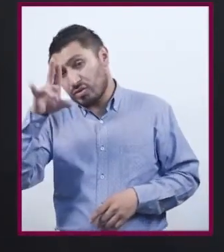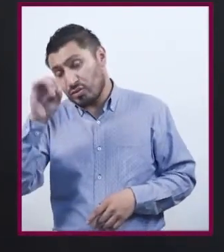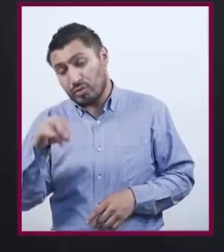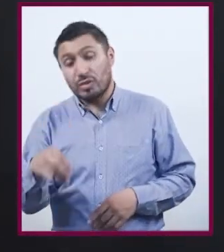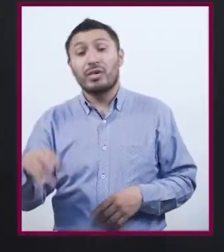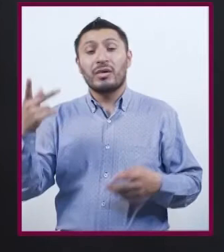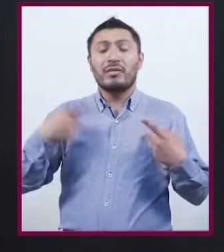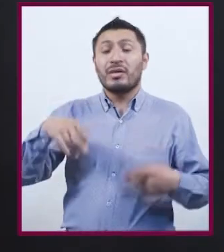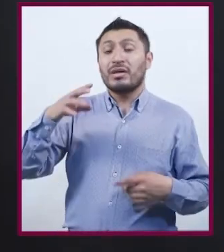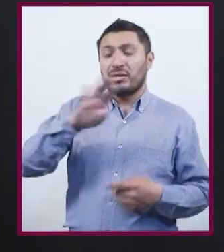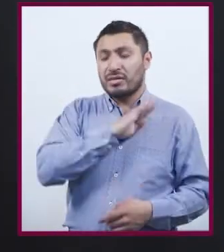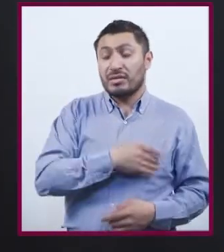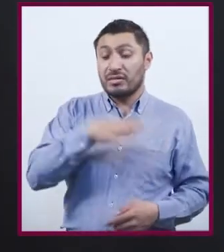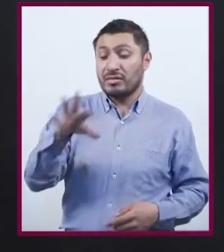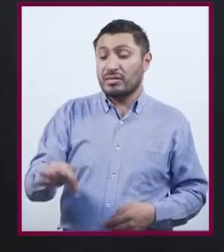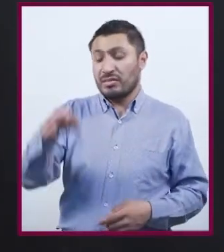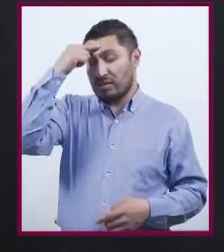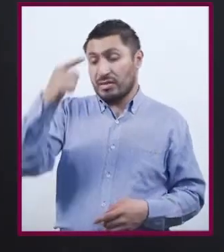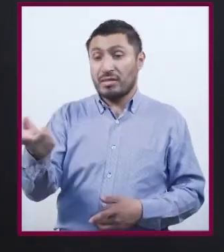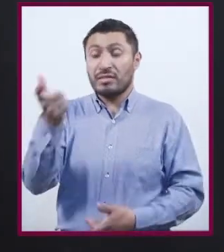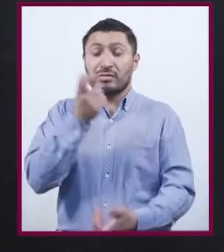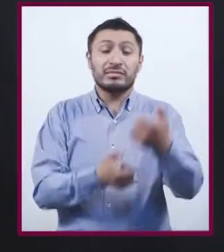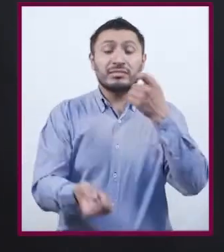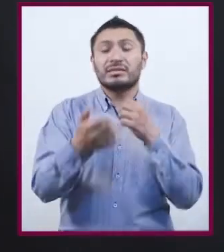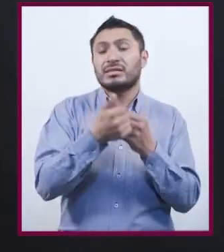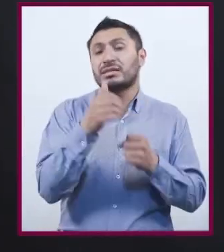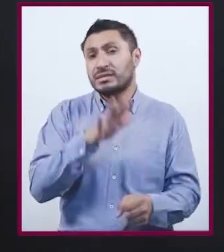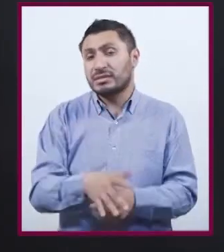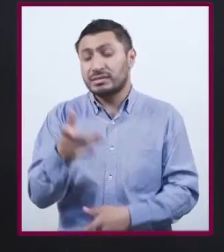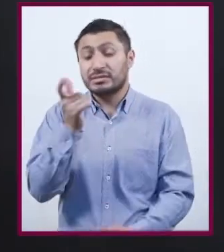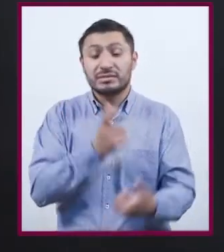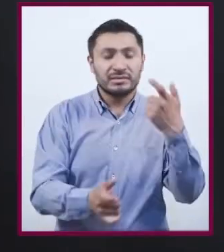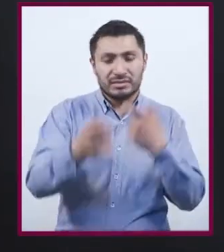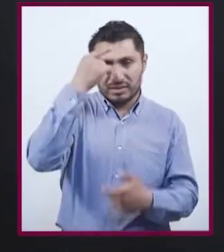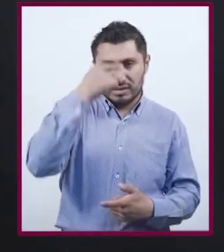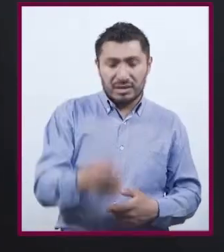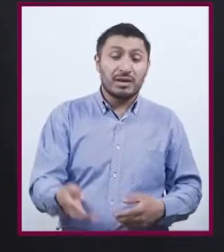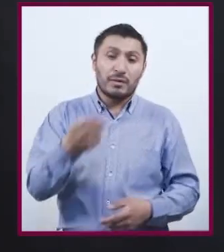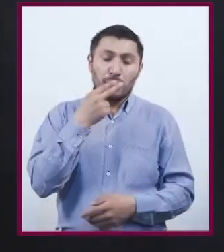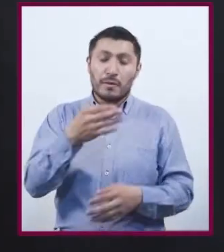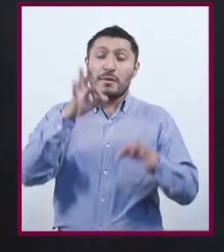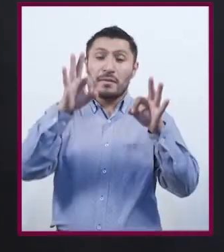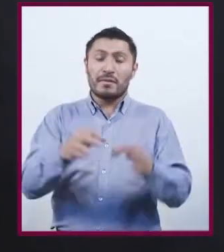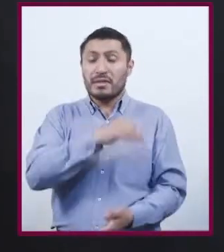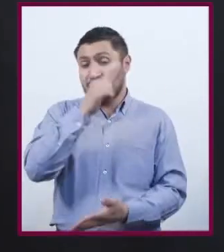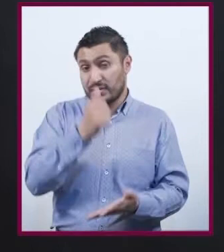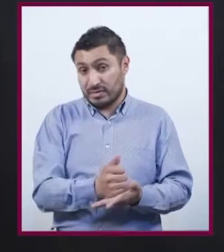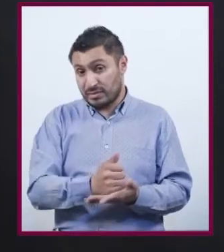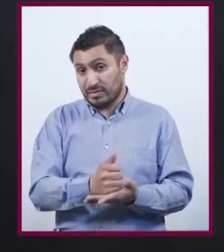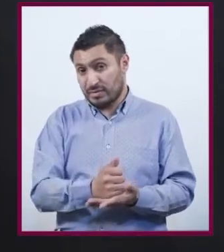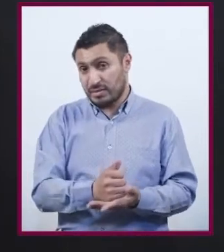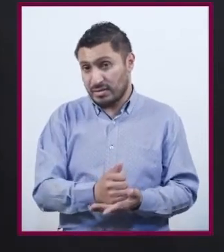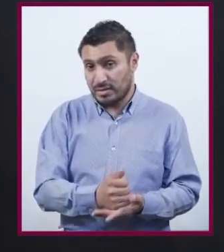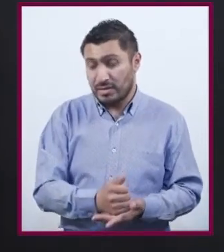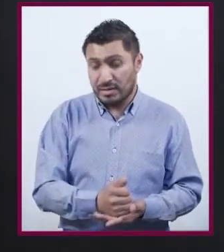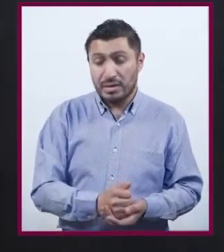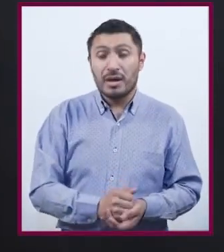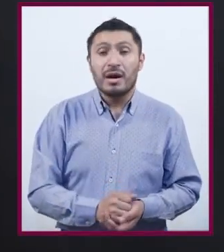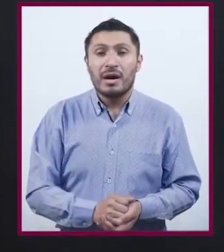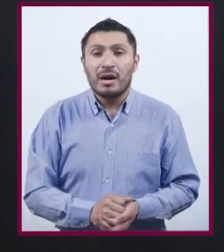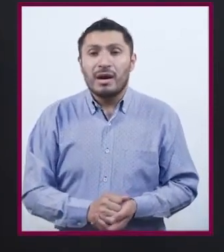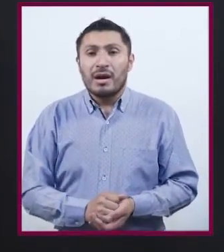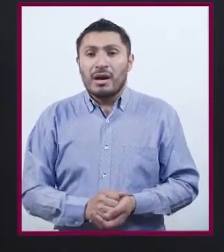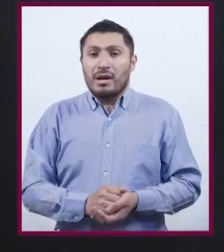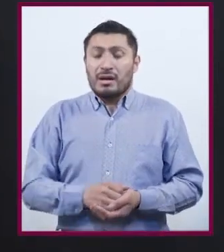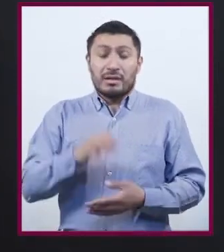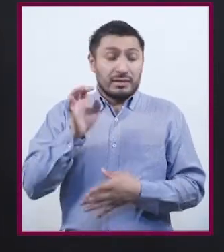para recaudar y administrar los fondos destinados al funcionamiento de una ciudad, comarca o provincia. Por tanto,